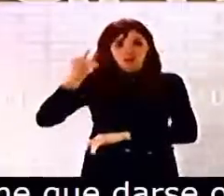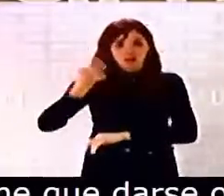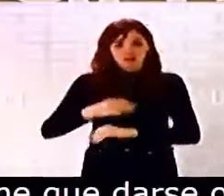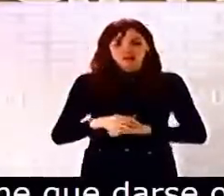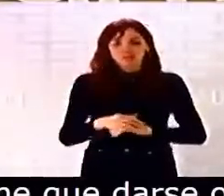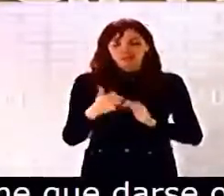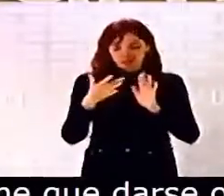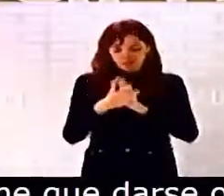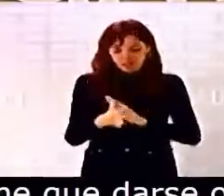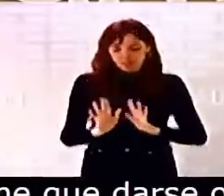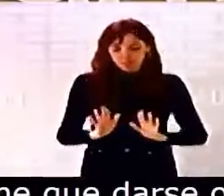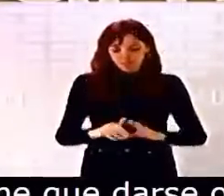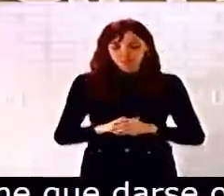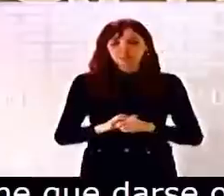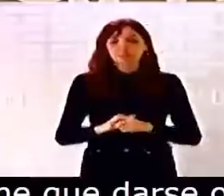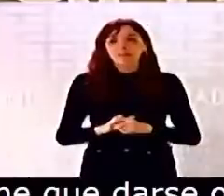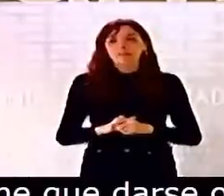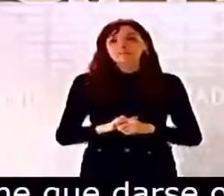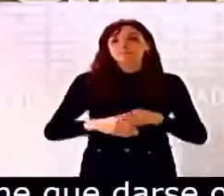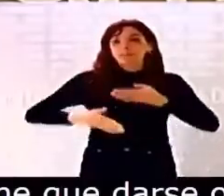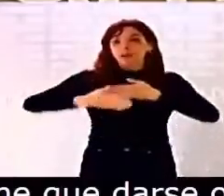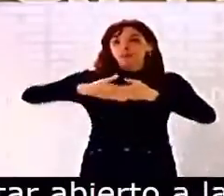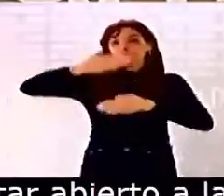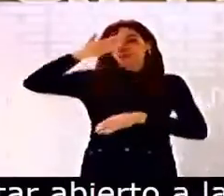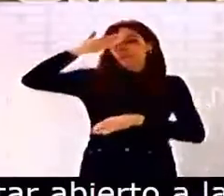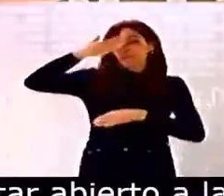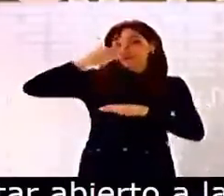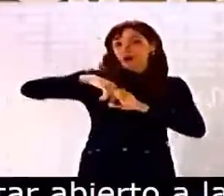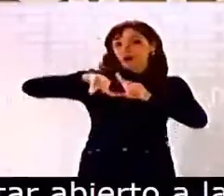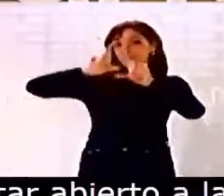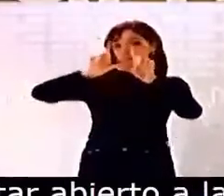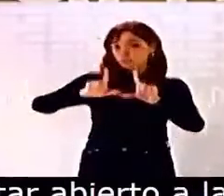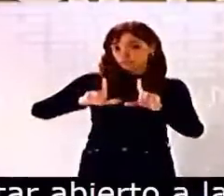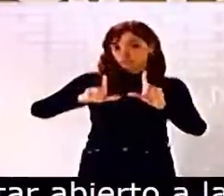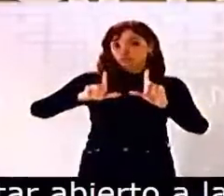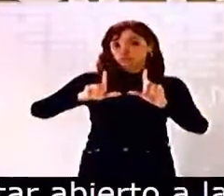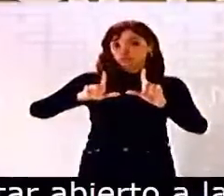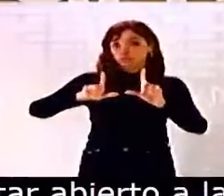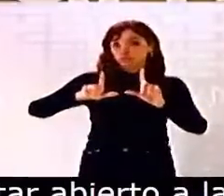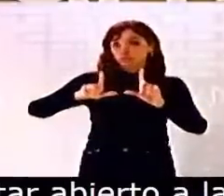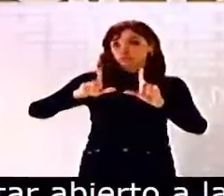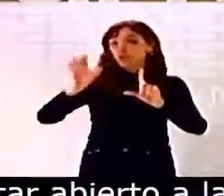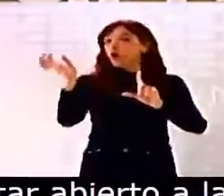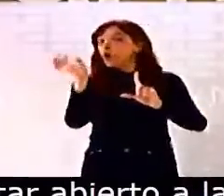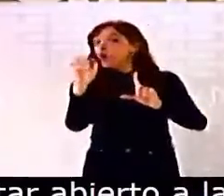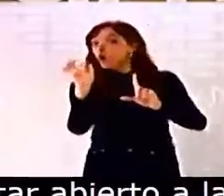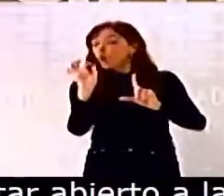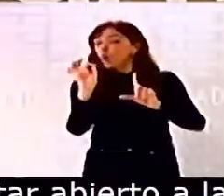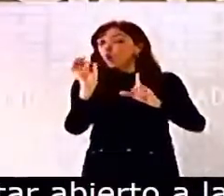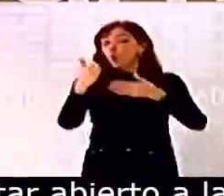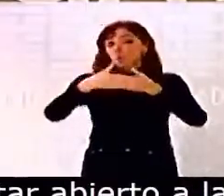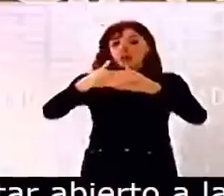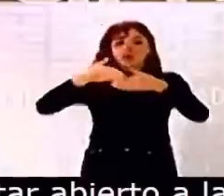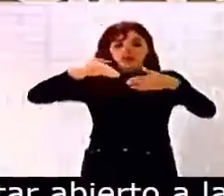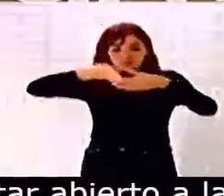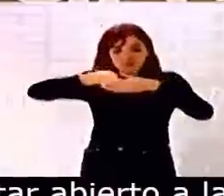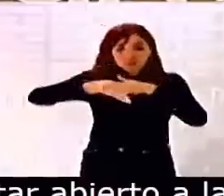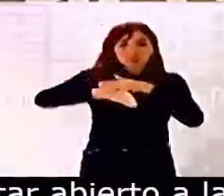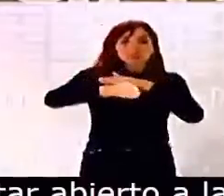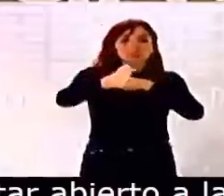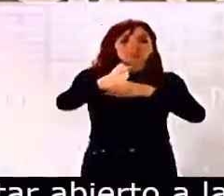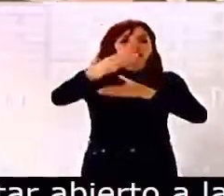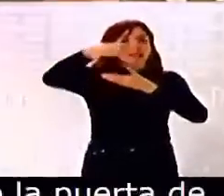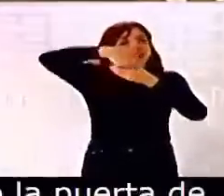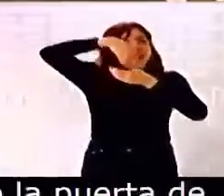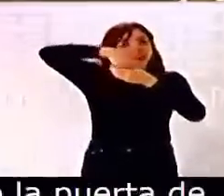Es decir, la puerta principal del establecimiento o la puerta de entrada del establecimiento no puede estar